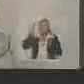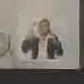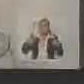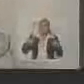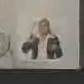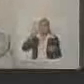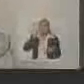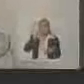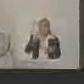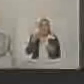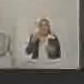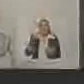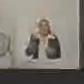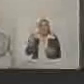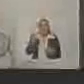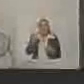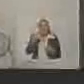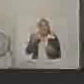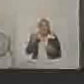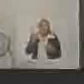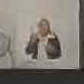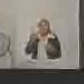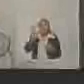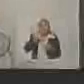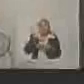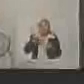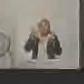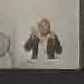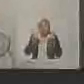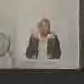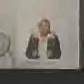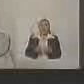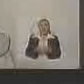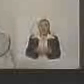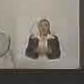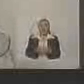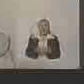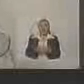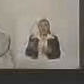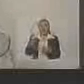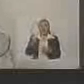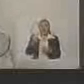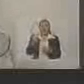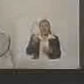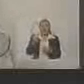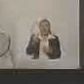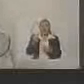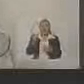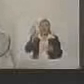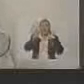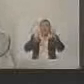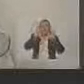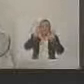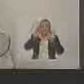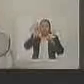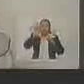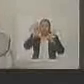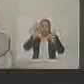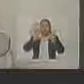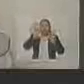sino internacional. Tenemos que hacer ferias de todo tipo, gastronómicas,